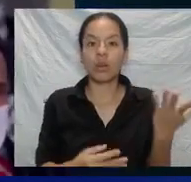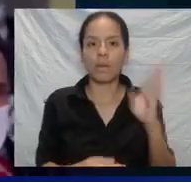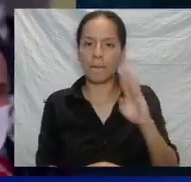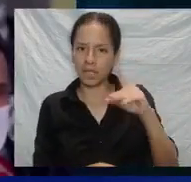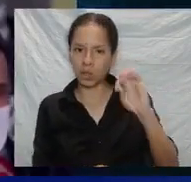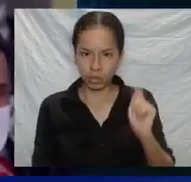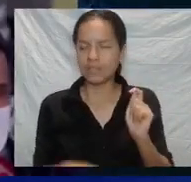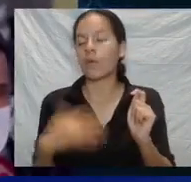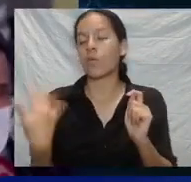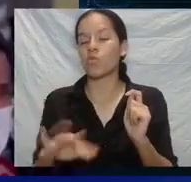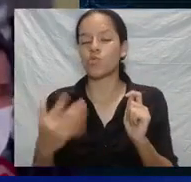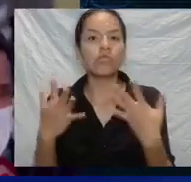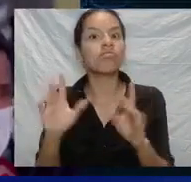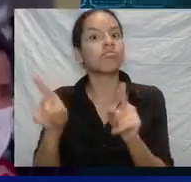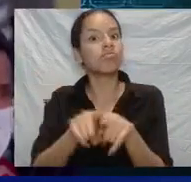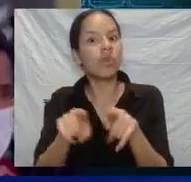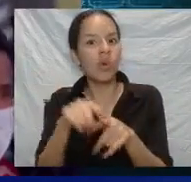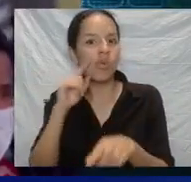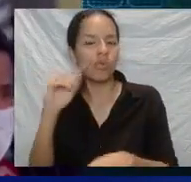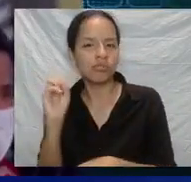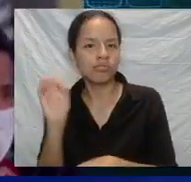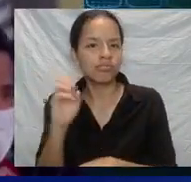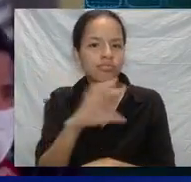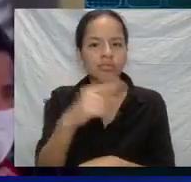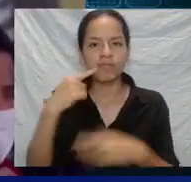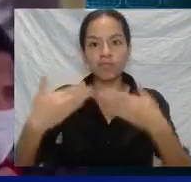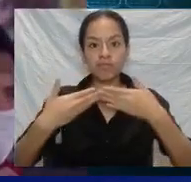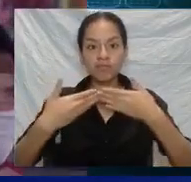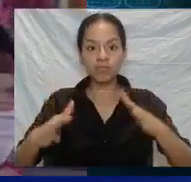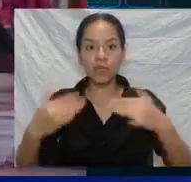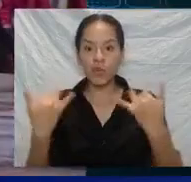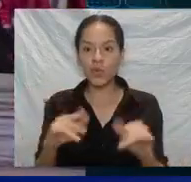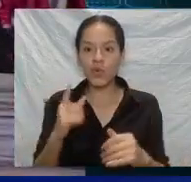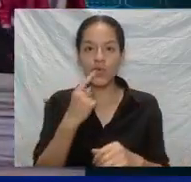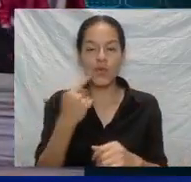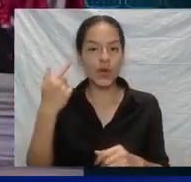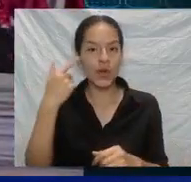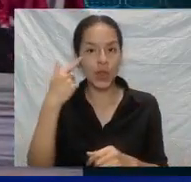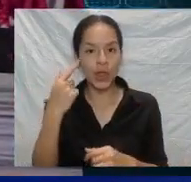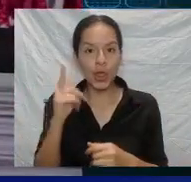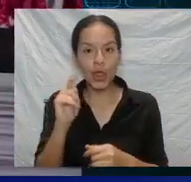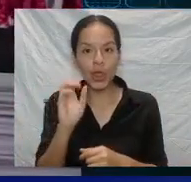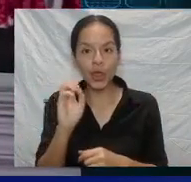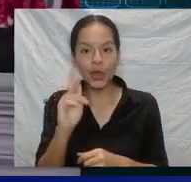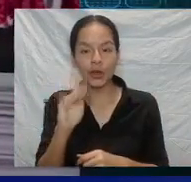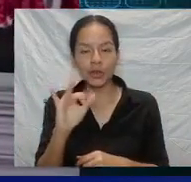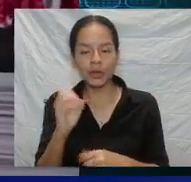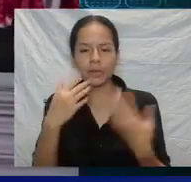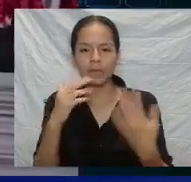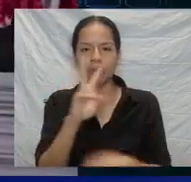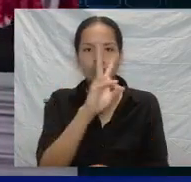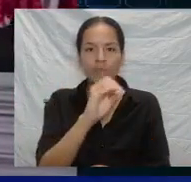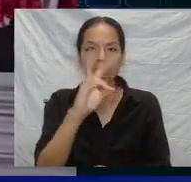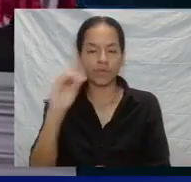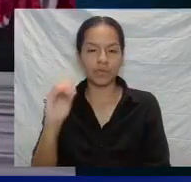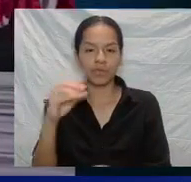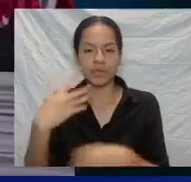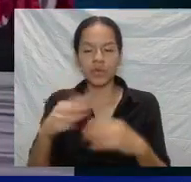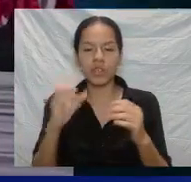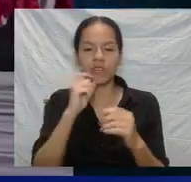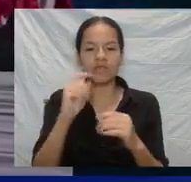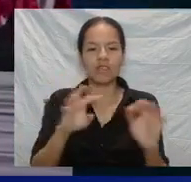vecinas que en la inauguración en los juegos olímpicos' tokio 2020 destacó la canción de imagine de john lennon